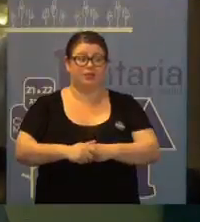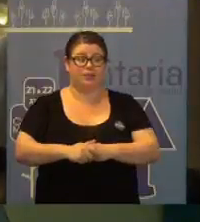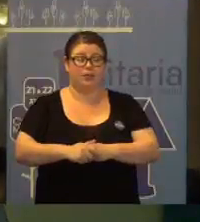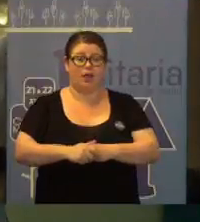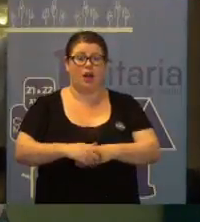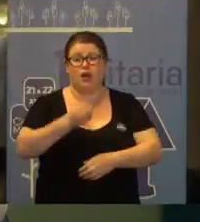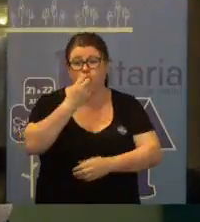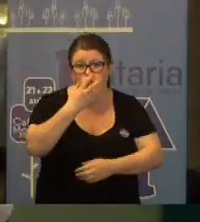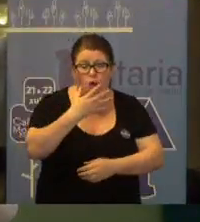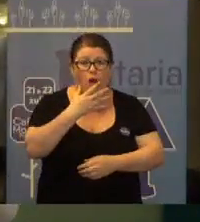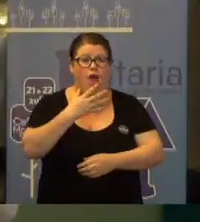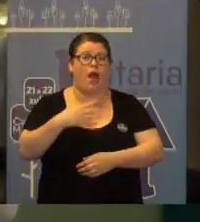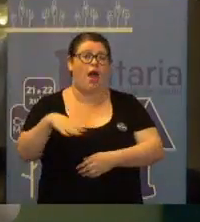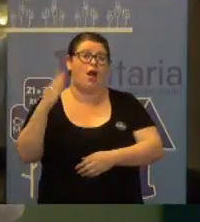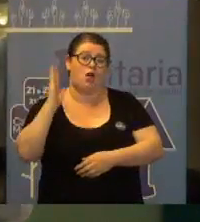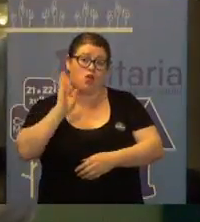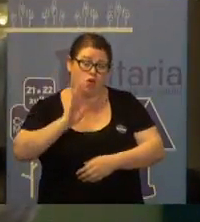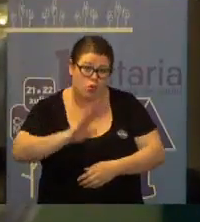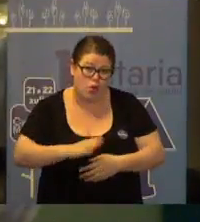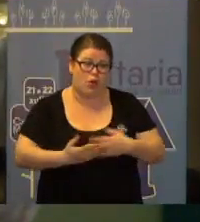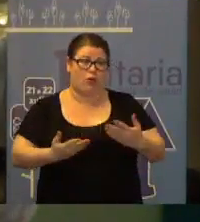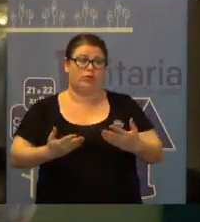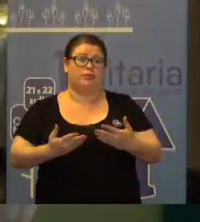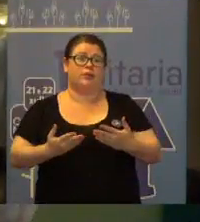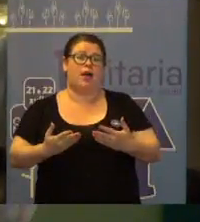PSOE a corrupción, é capaz de articular